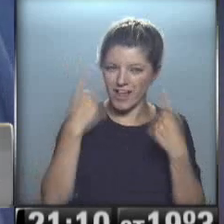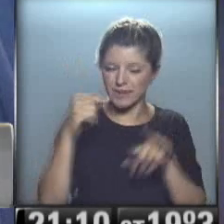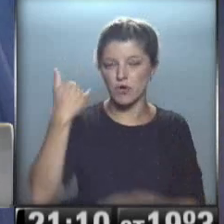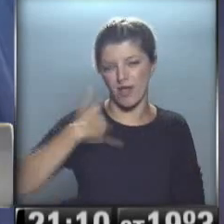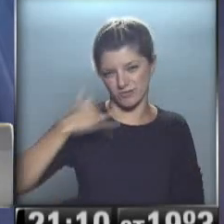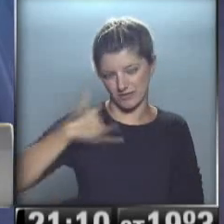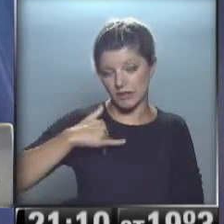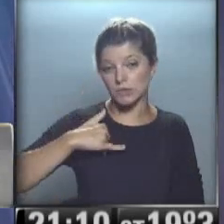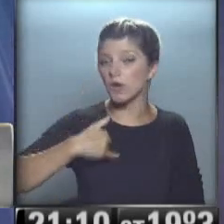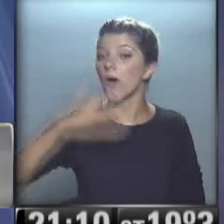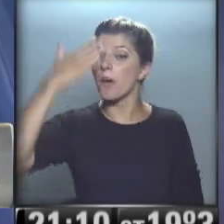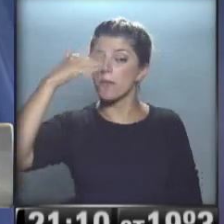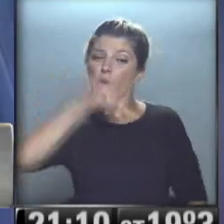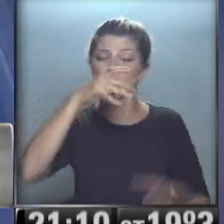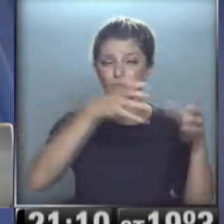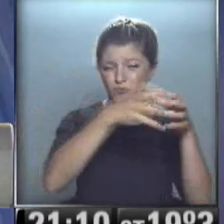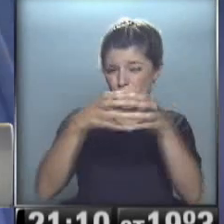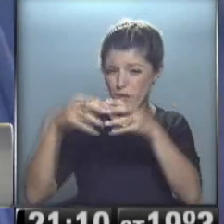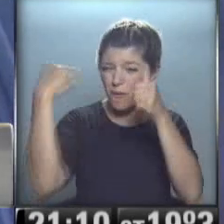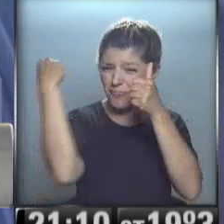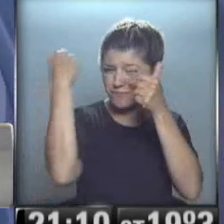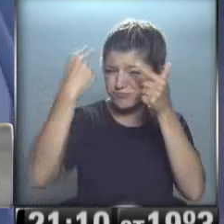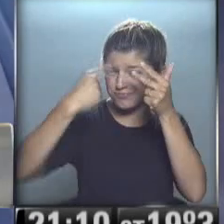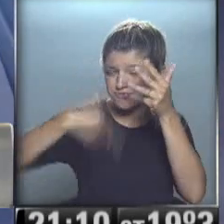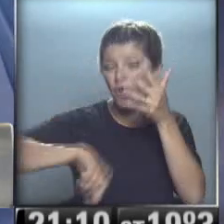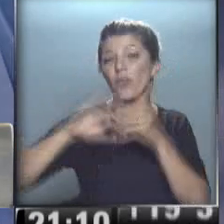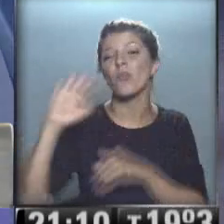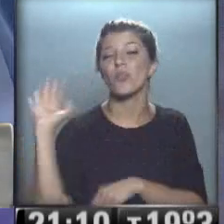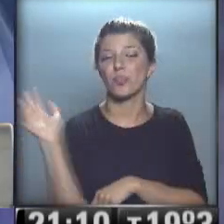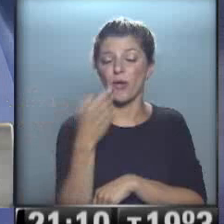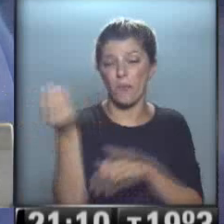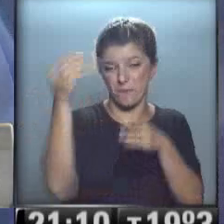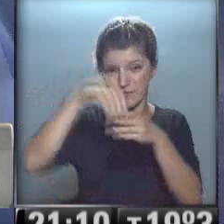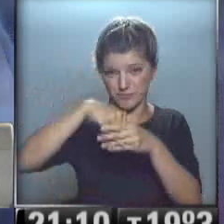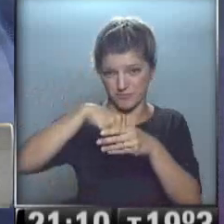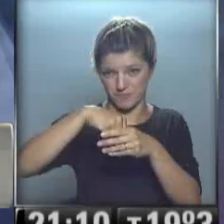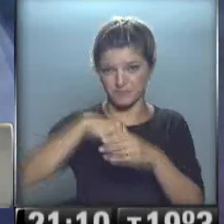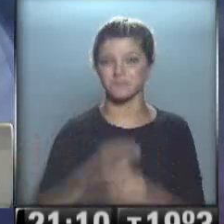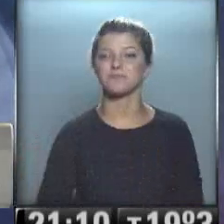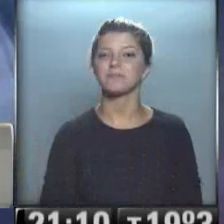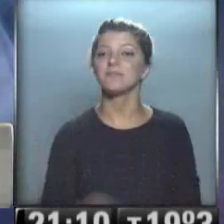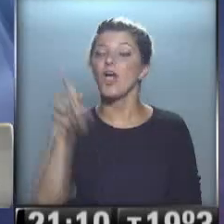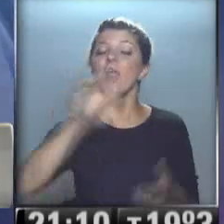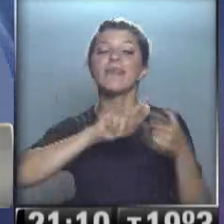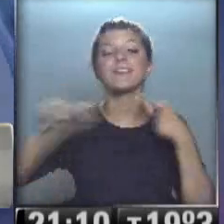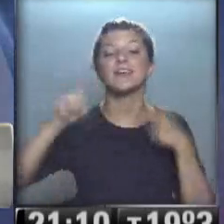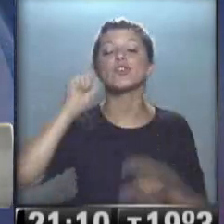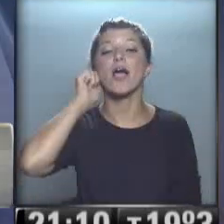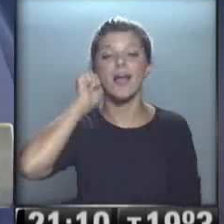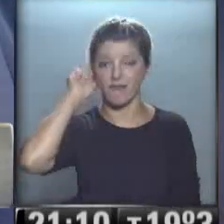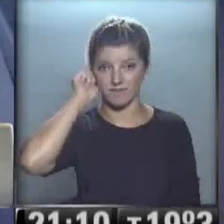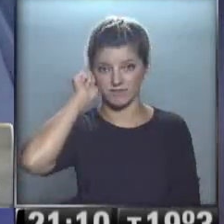folclórica El Ceibal, los Dandis de Boedo, la orquesta de percusión, Staccato y Tumba Lata. Vamos con Gabriela Radice. Gabriela,